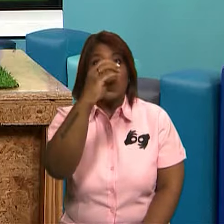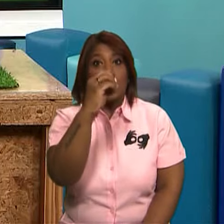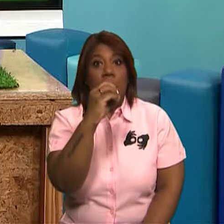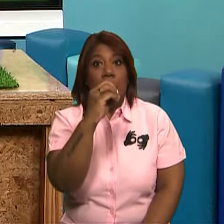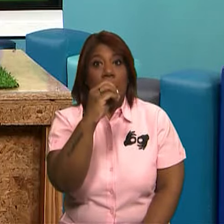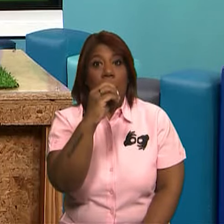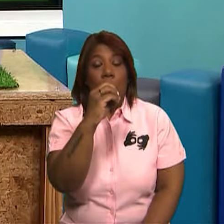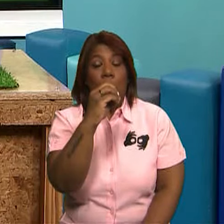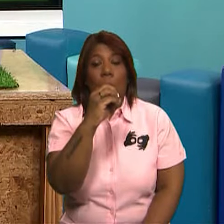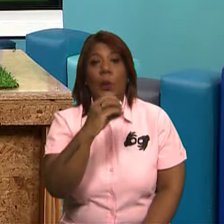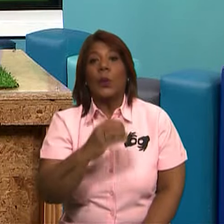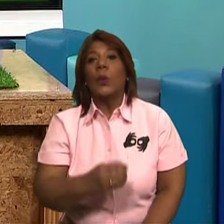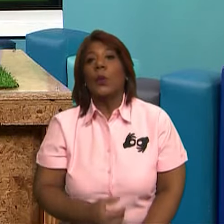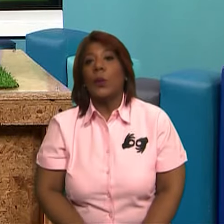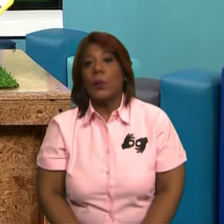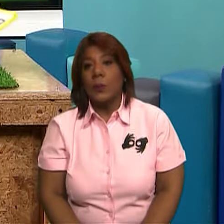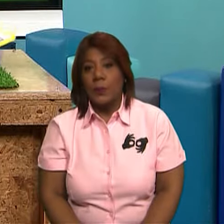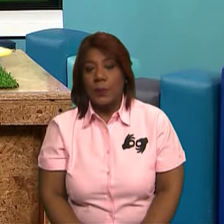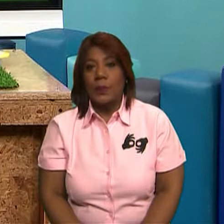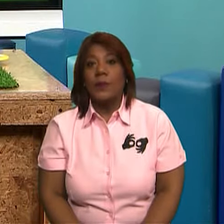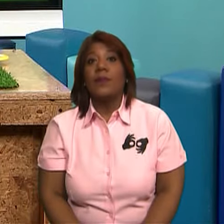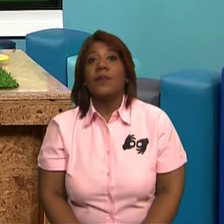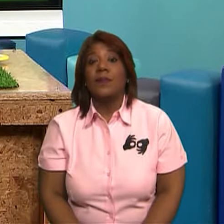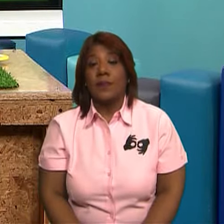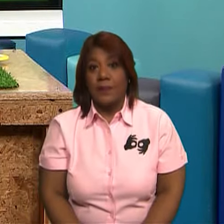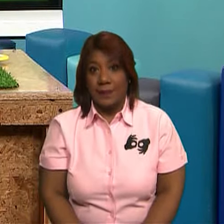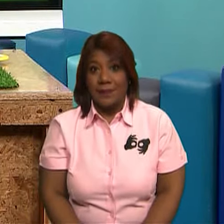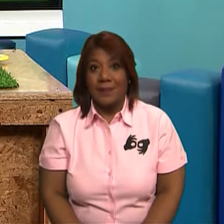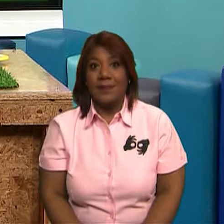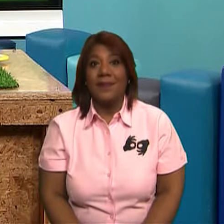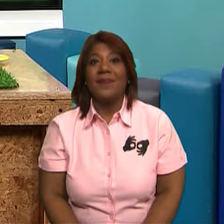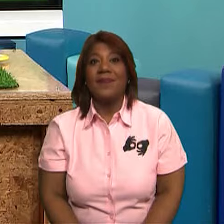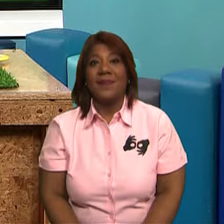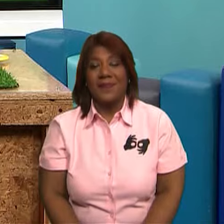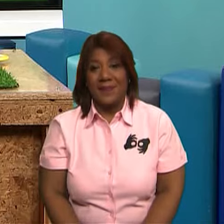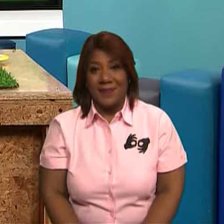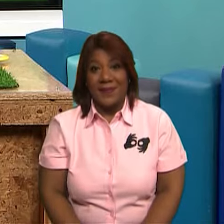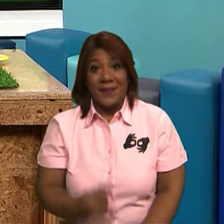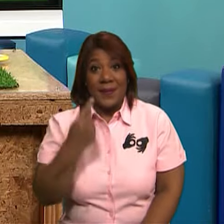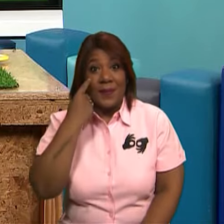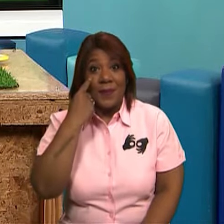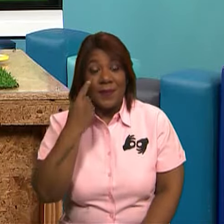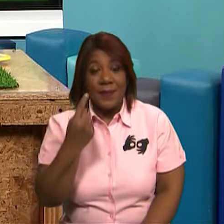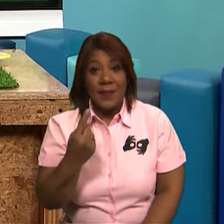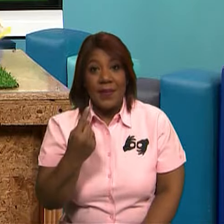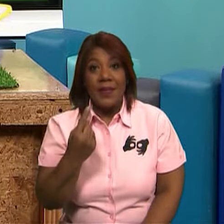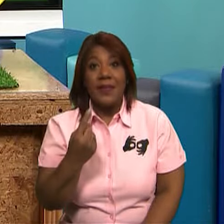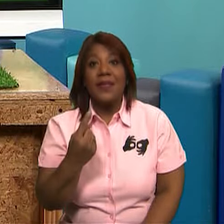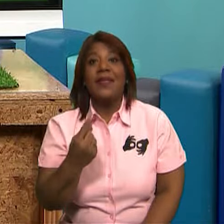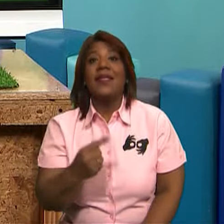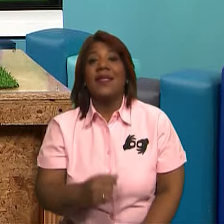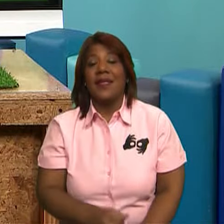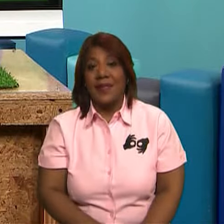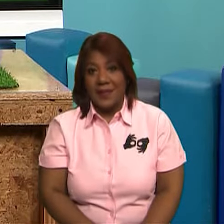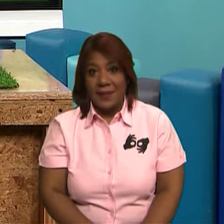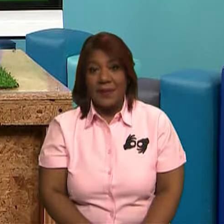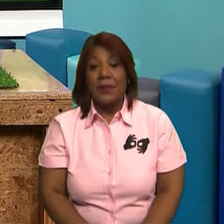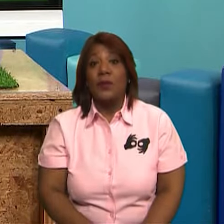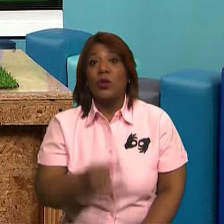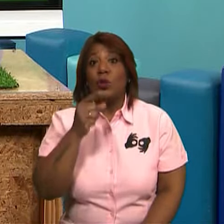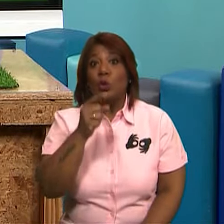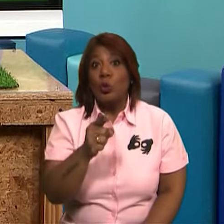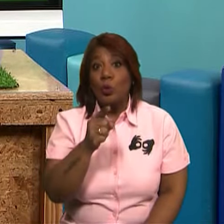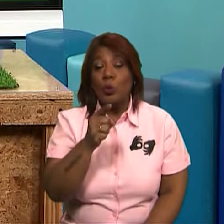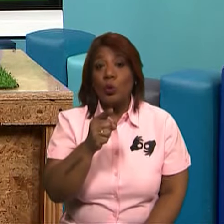queda? 0. Ahora, si observan bien, eso es cierto y lo acabamos de